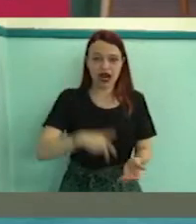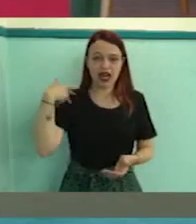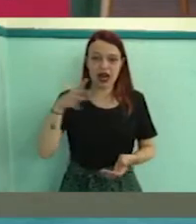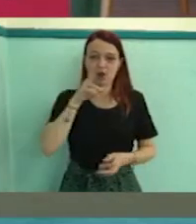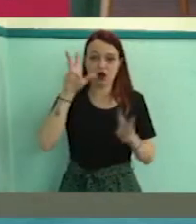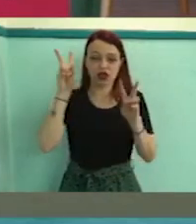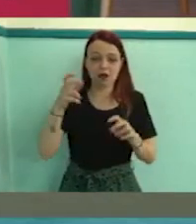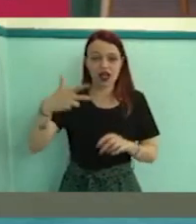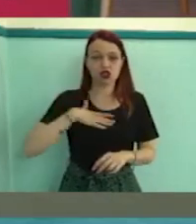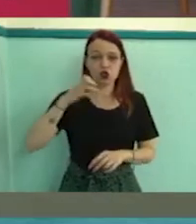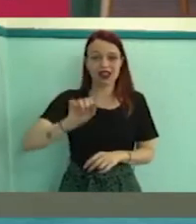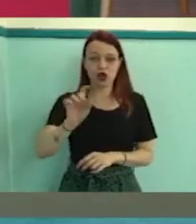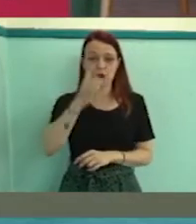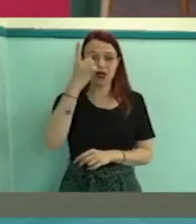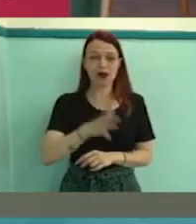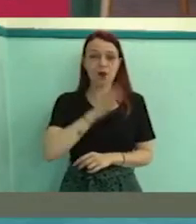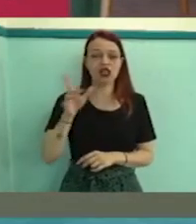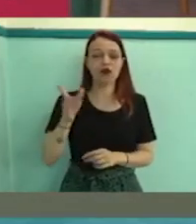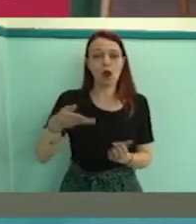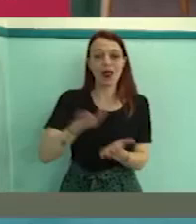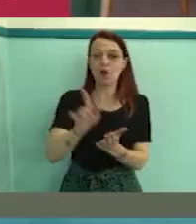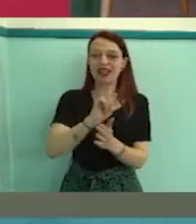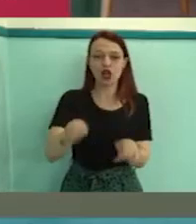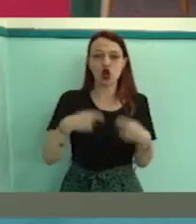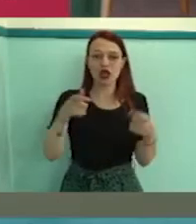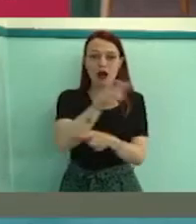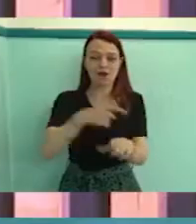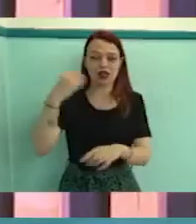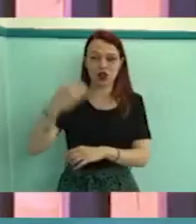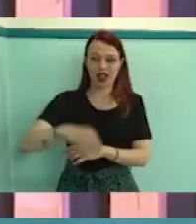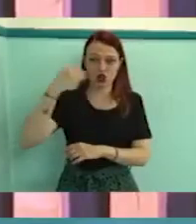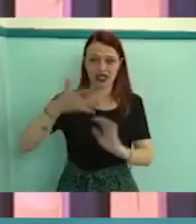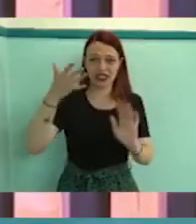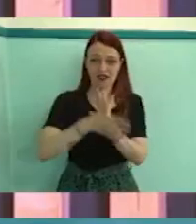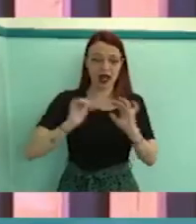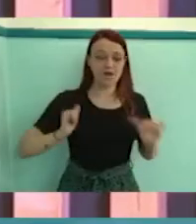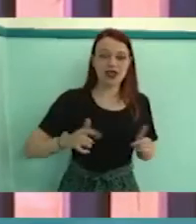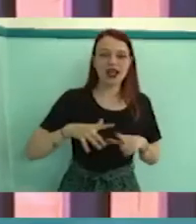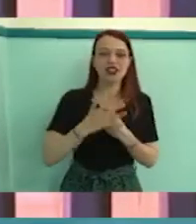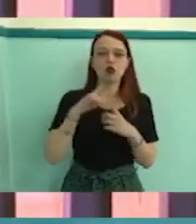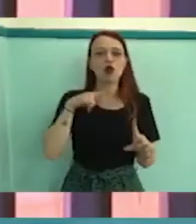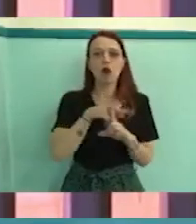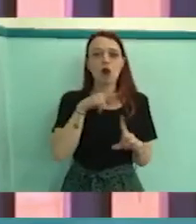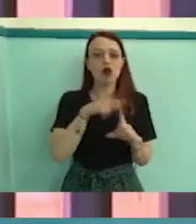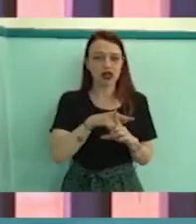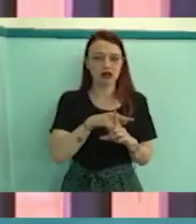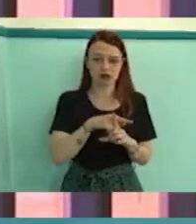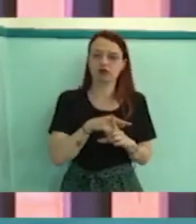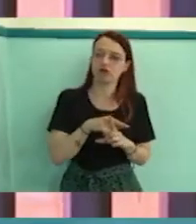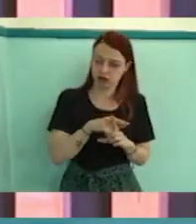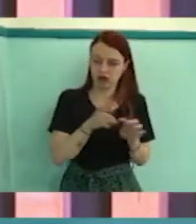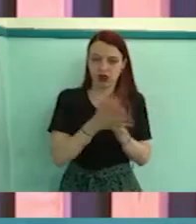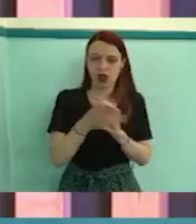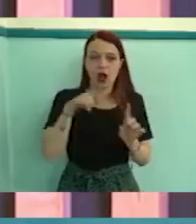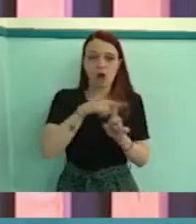suicidio es la primera causa de muerte no natural en España entre nuestros jóvenes partiendo la gran mayoría de una situación de bullying e entonces este